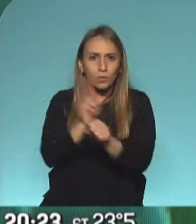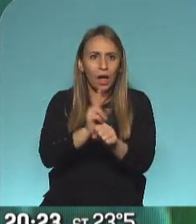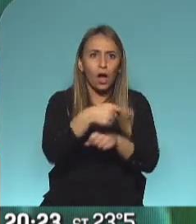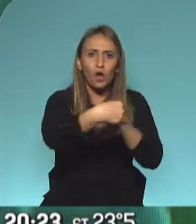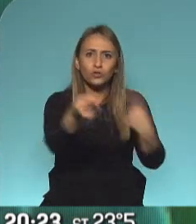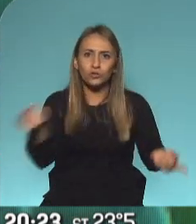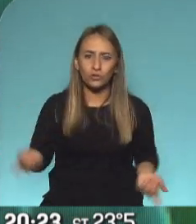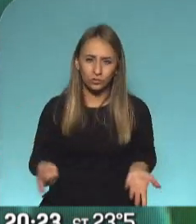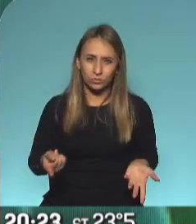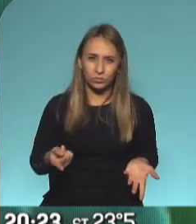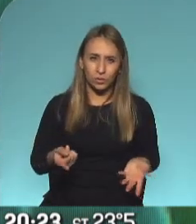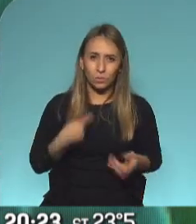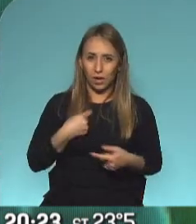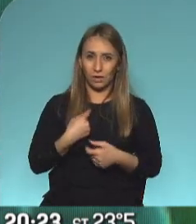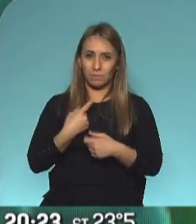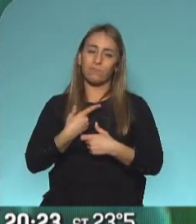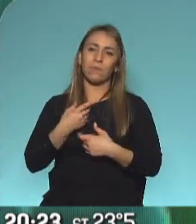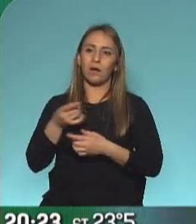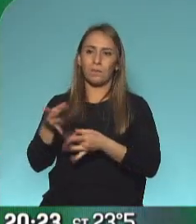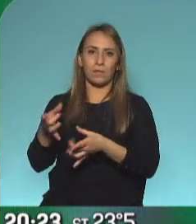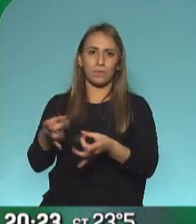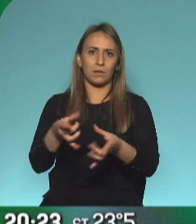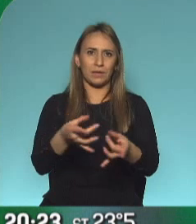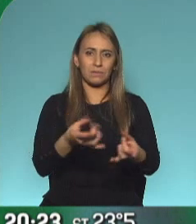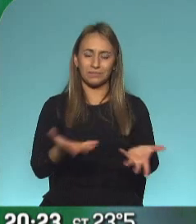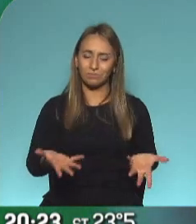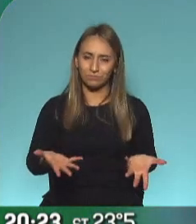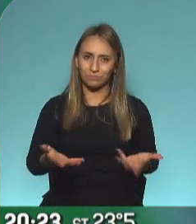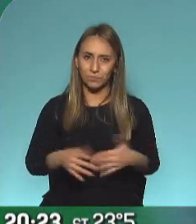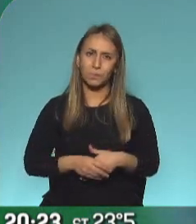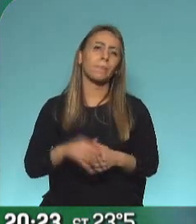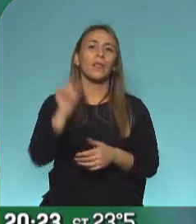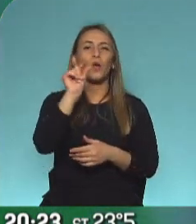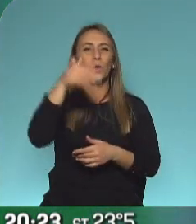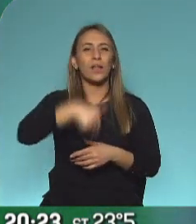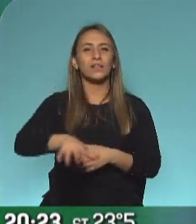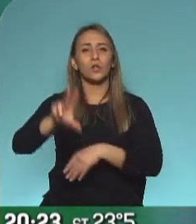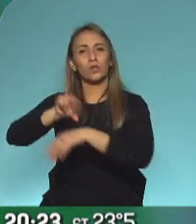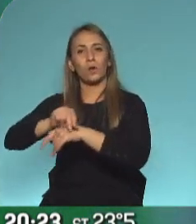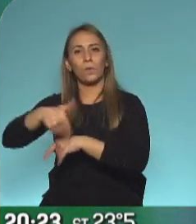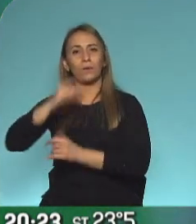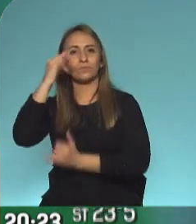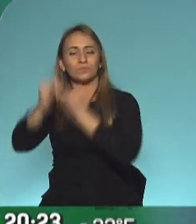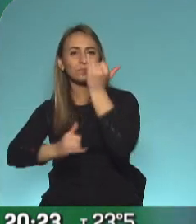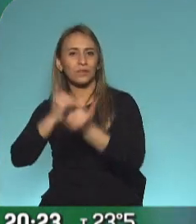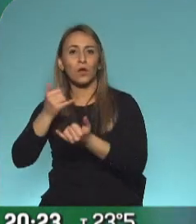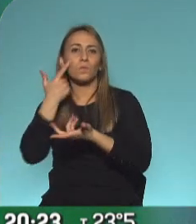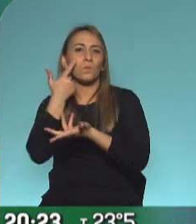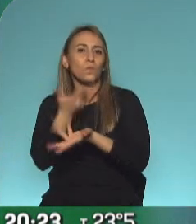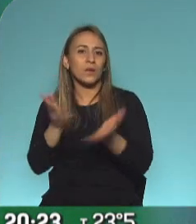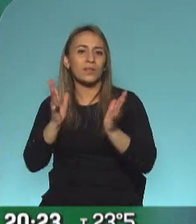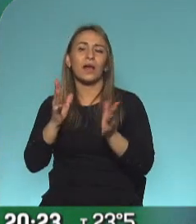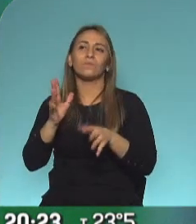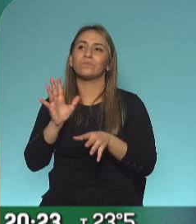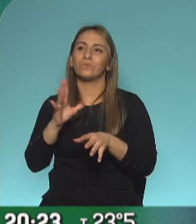problema está afectando al otro. En un rato el doctor nos va a traer un material muy interesante con respecto a la irresponsabilidad / negación, ¿no? Así